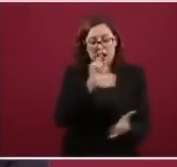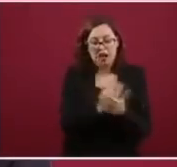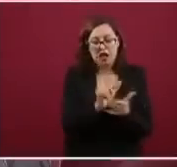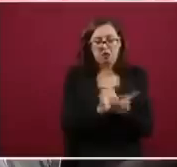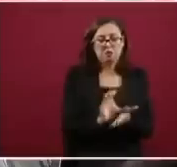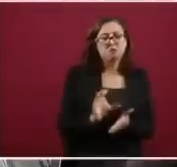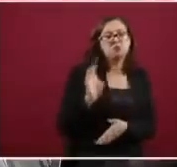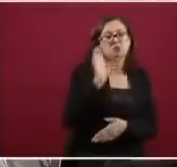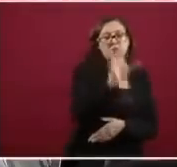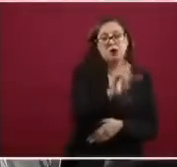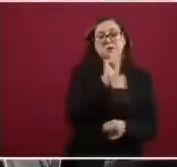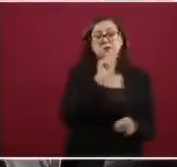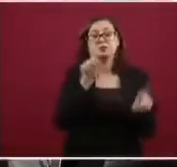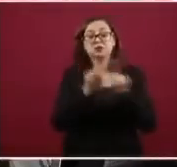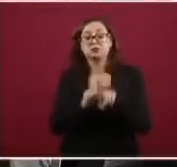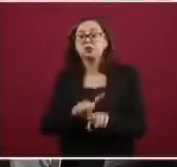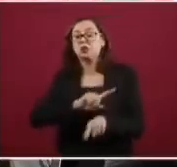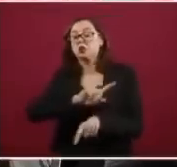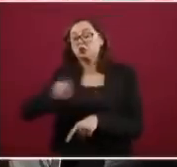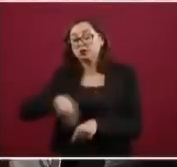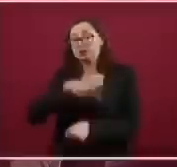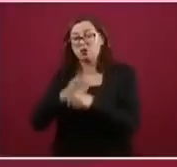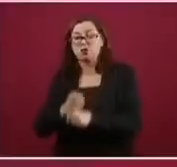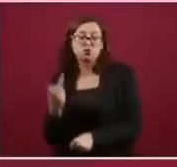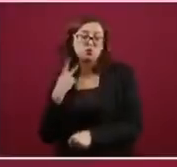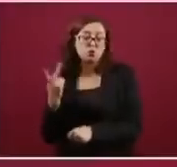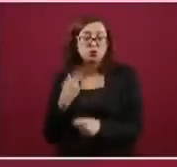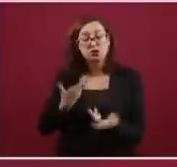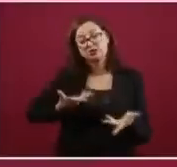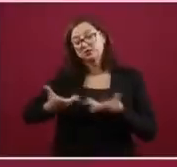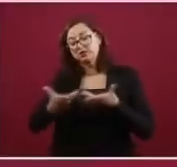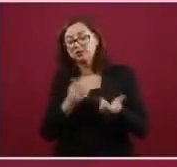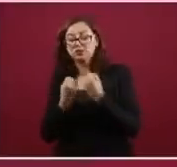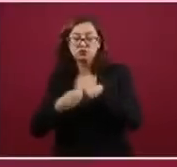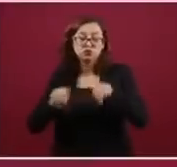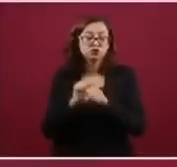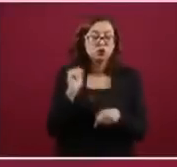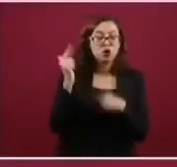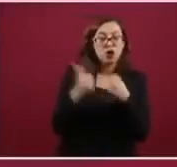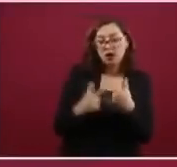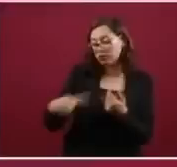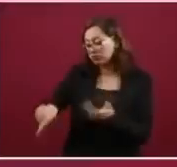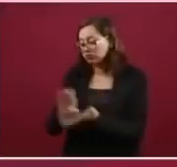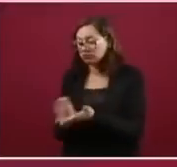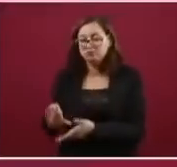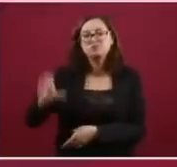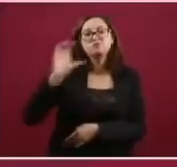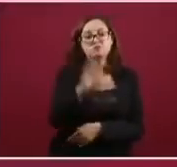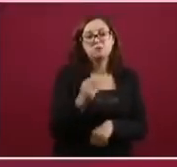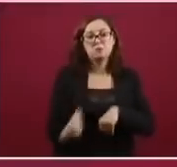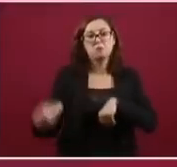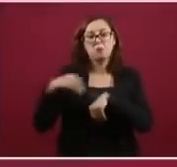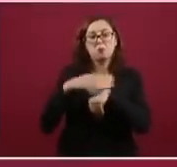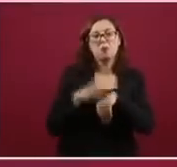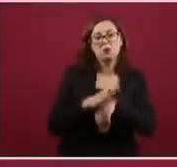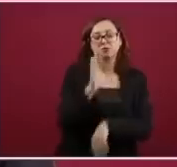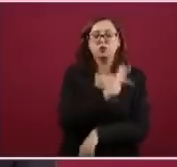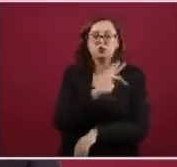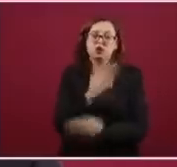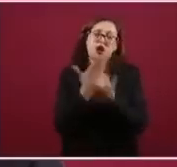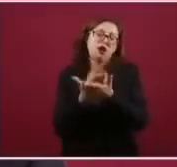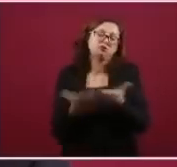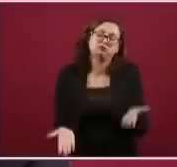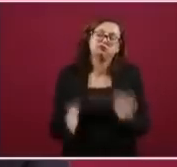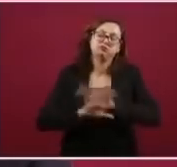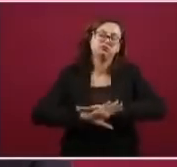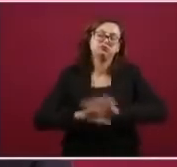negociaciones de carácter político oa las coyunturas específicas eso no existe lo que lo que